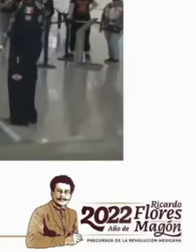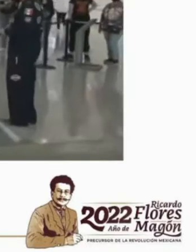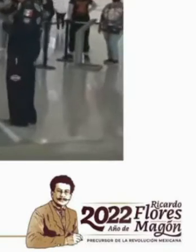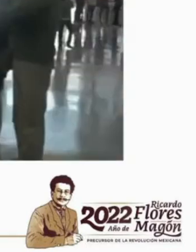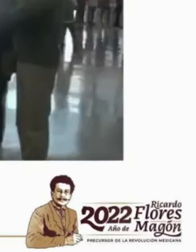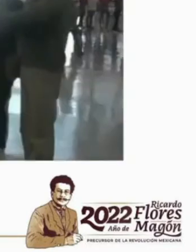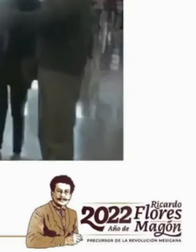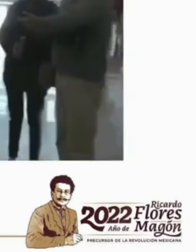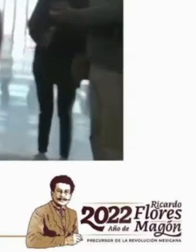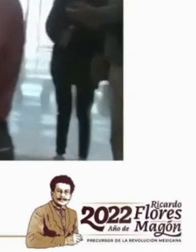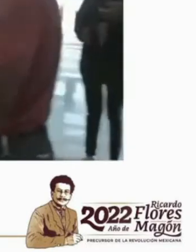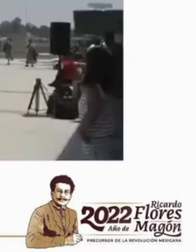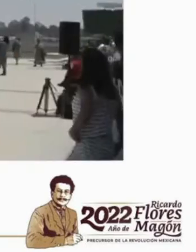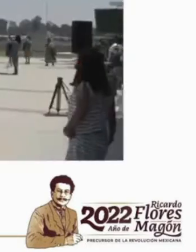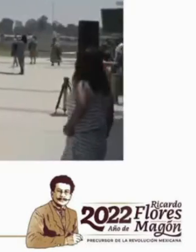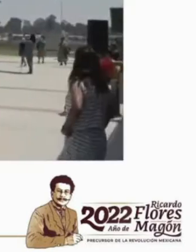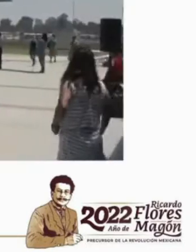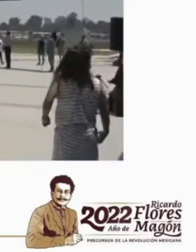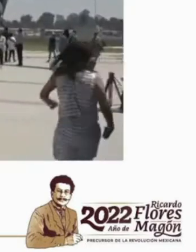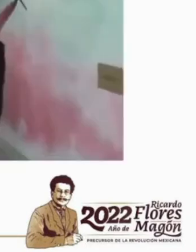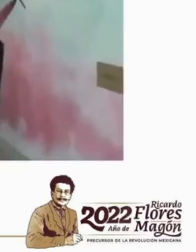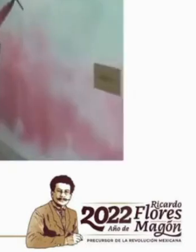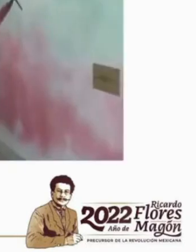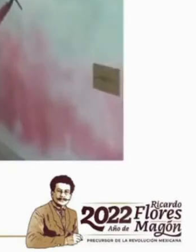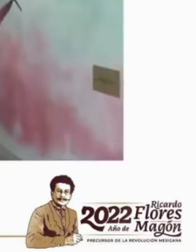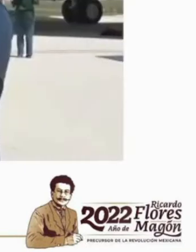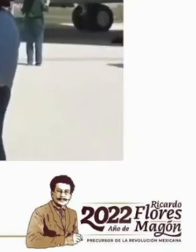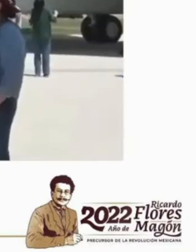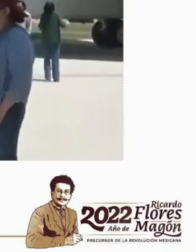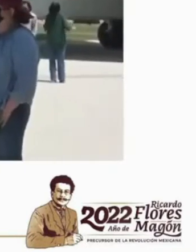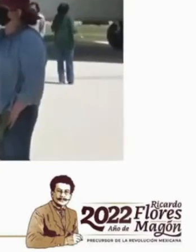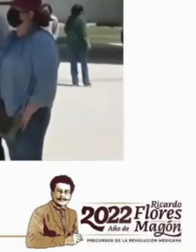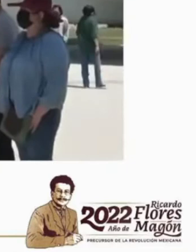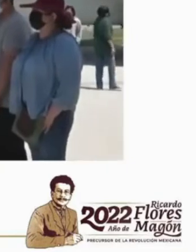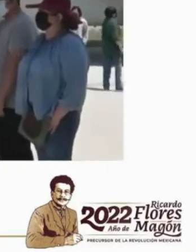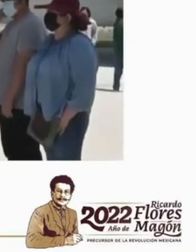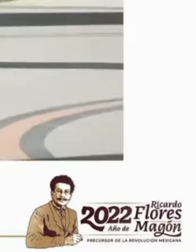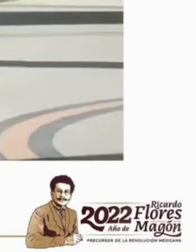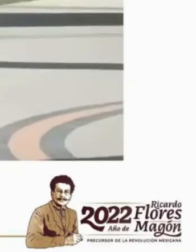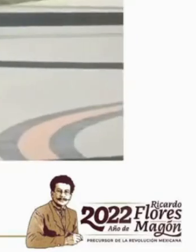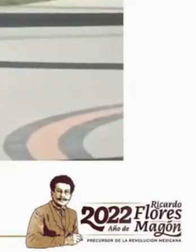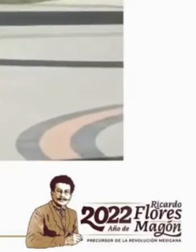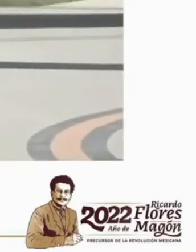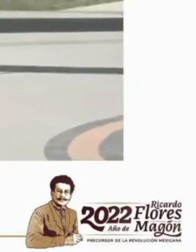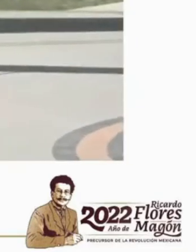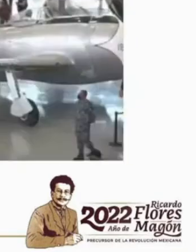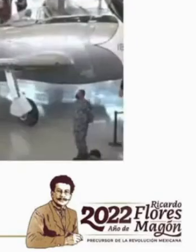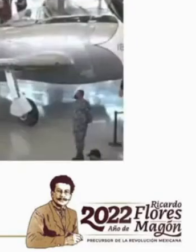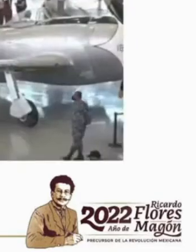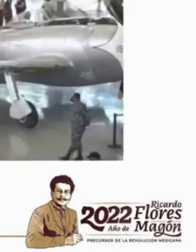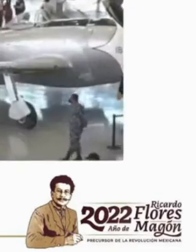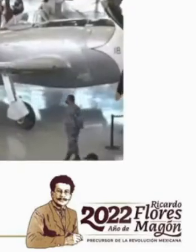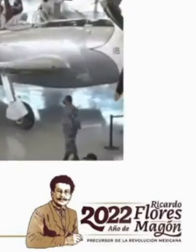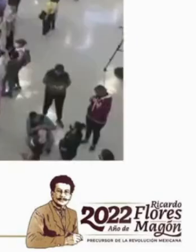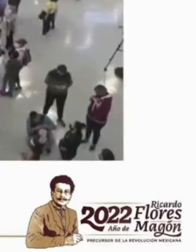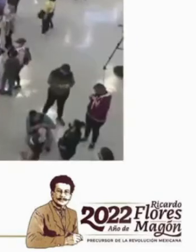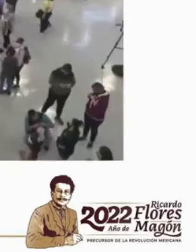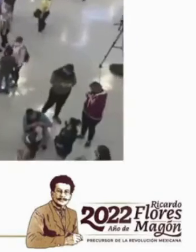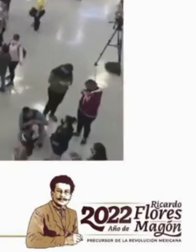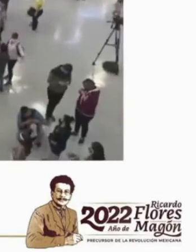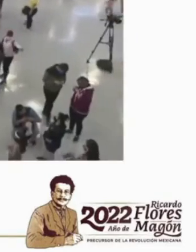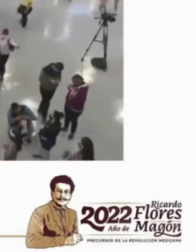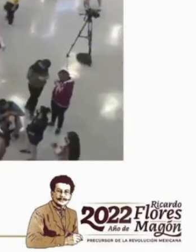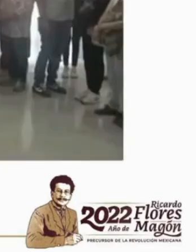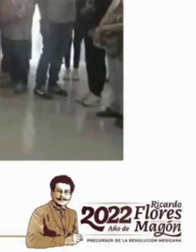rescatar, preservar y difundir la historia de la aviación del Ejército y Fuerza Aérea en México. Cuenta con la colección más grande de aeronaves a